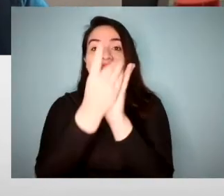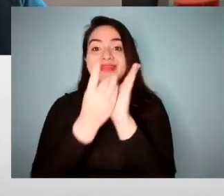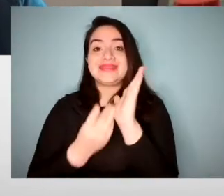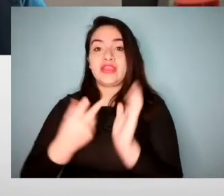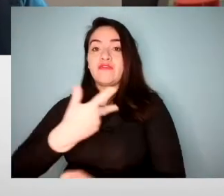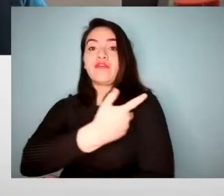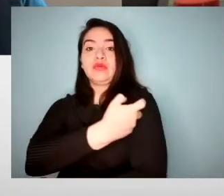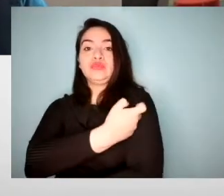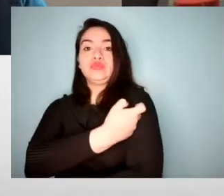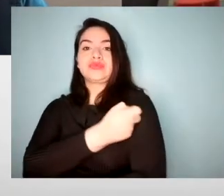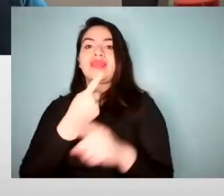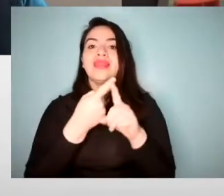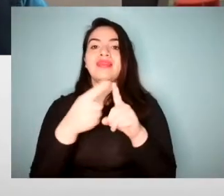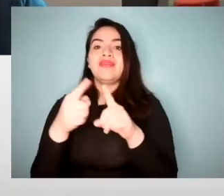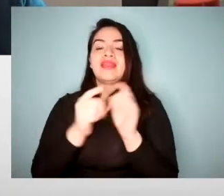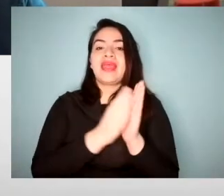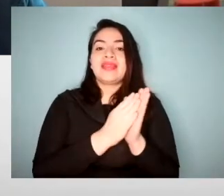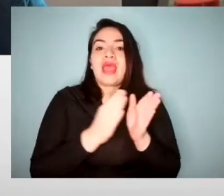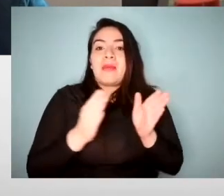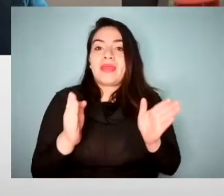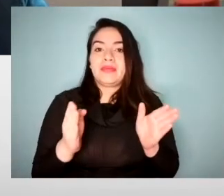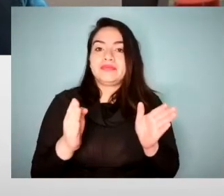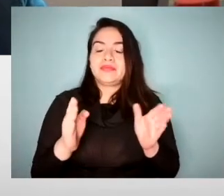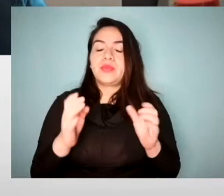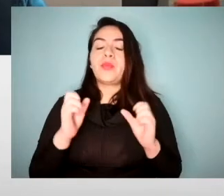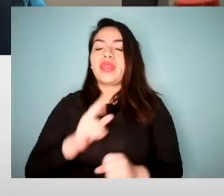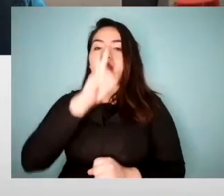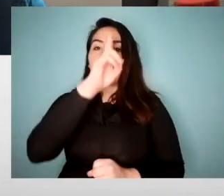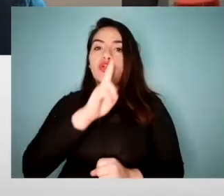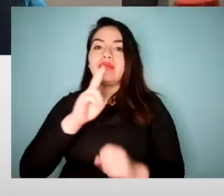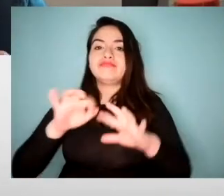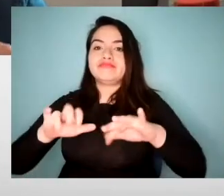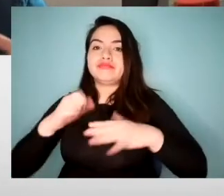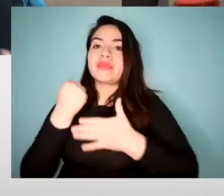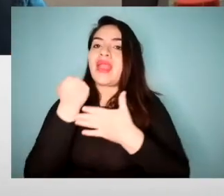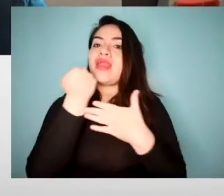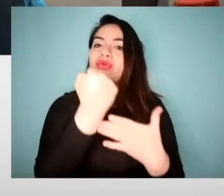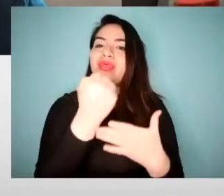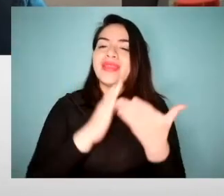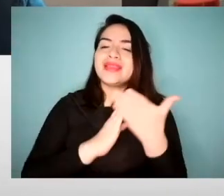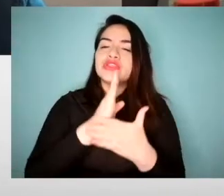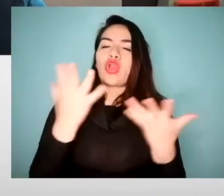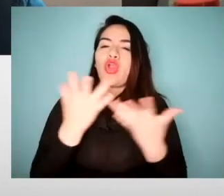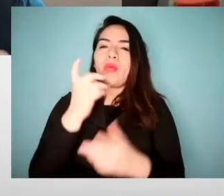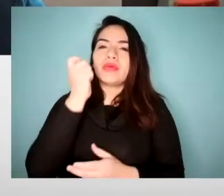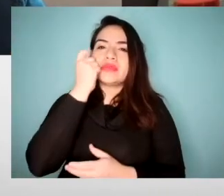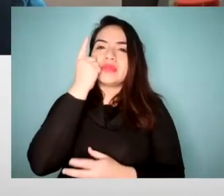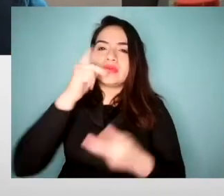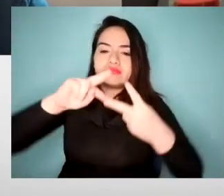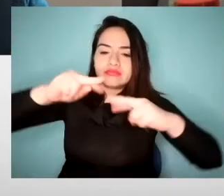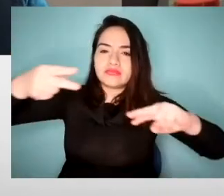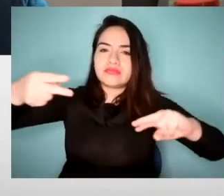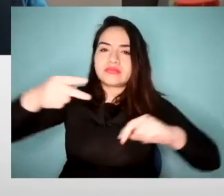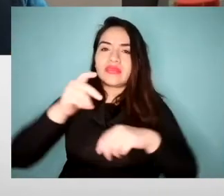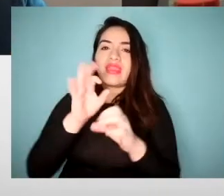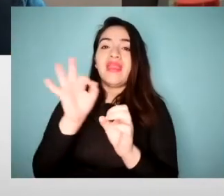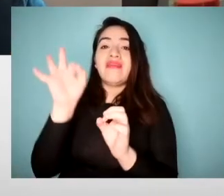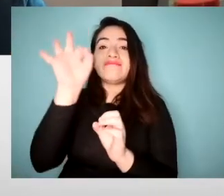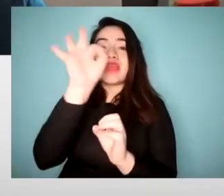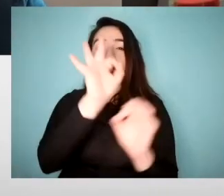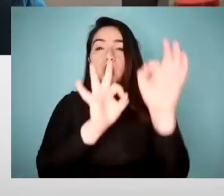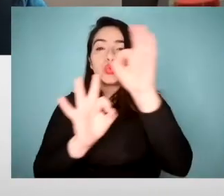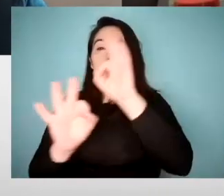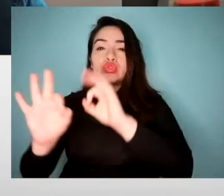la bioinformática puede cumplir un rol en la etapa inicial, donde entender un poco cómo es el genoma de ciertos virus, de ciertas bacterias que nos